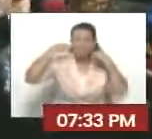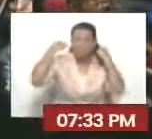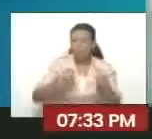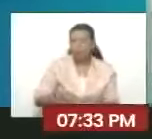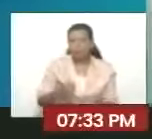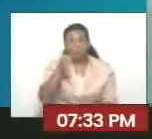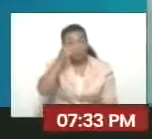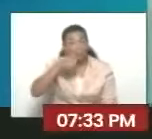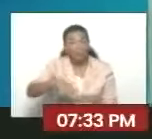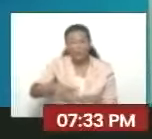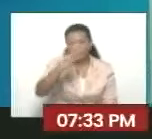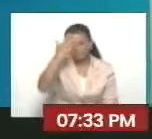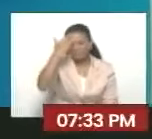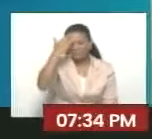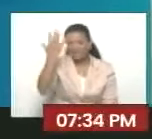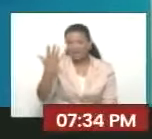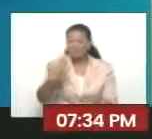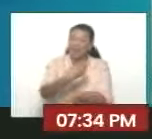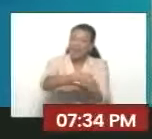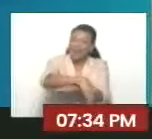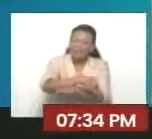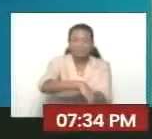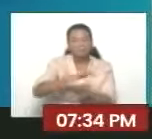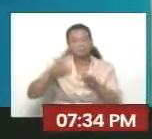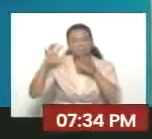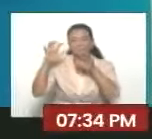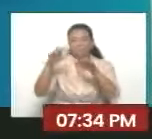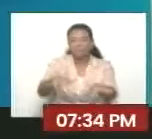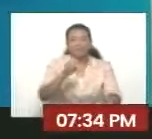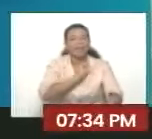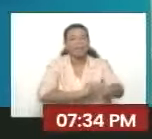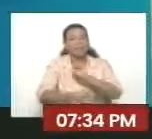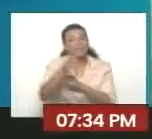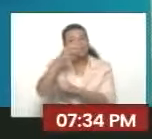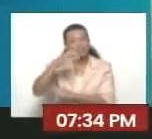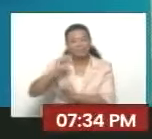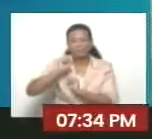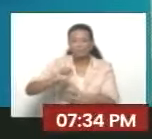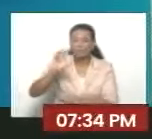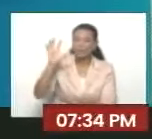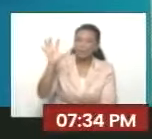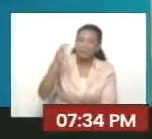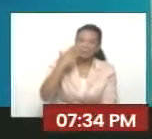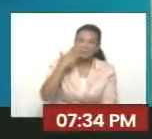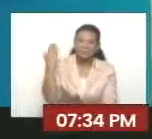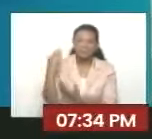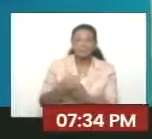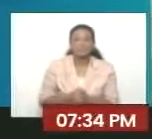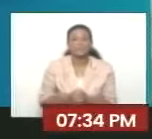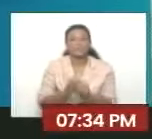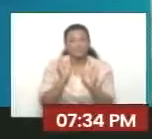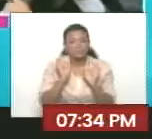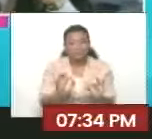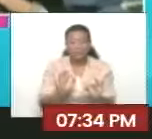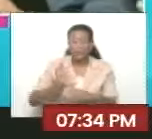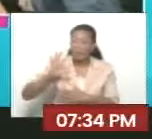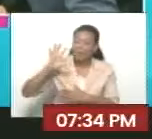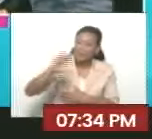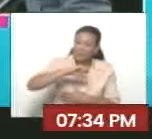pueblo consciente, a las calles a defender la patria. Es por la